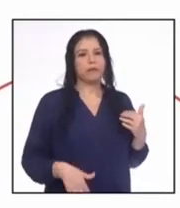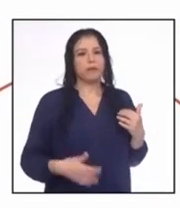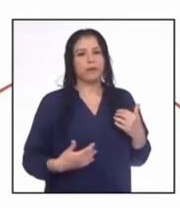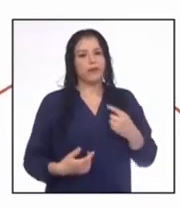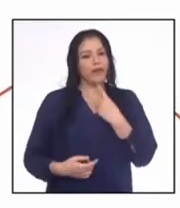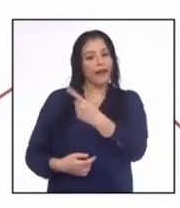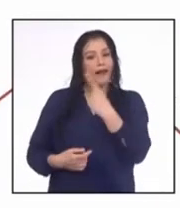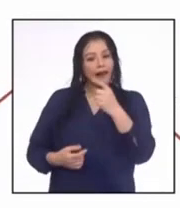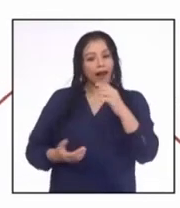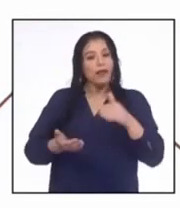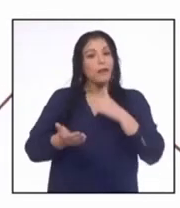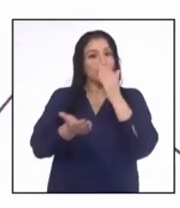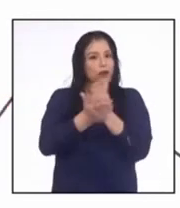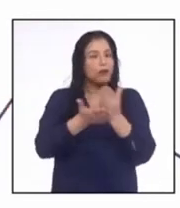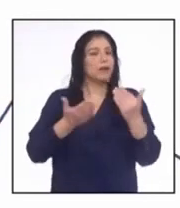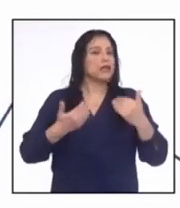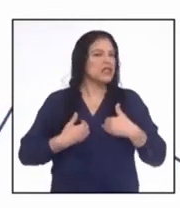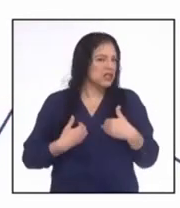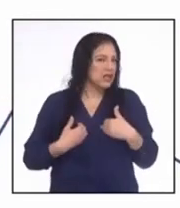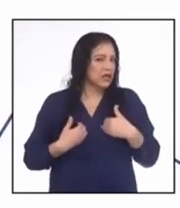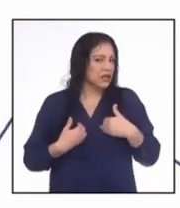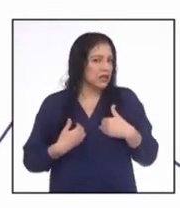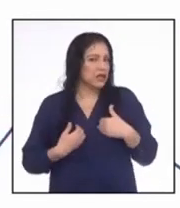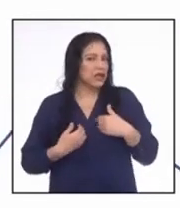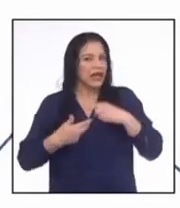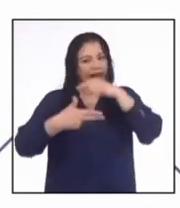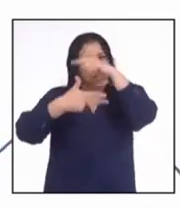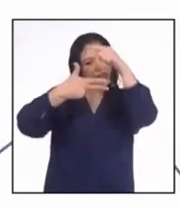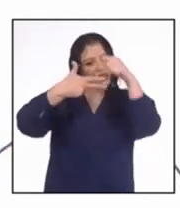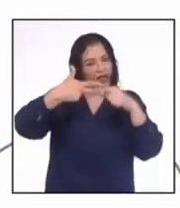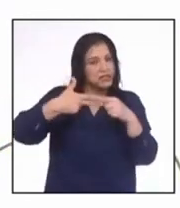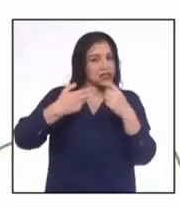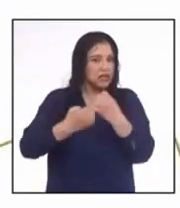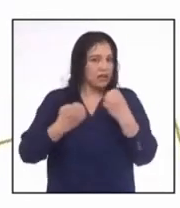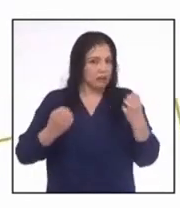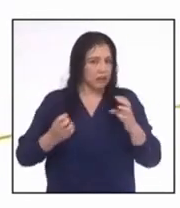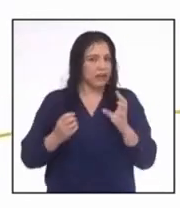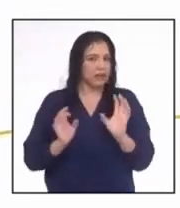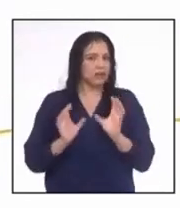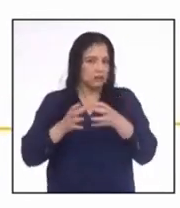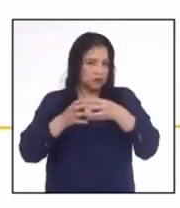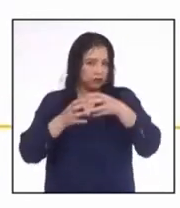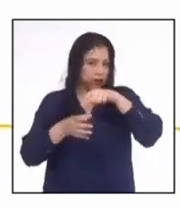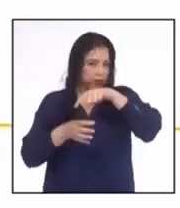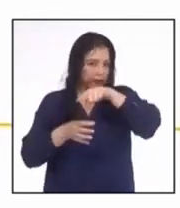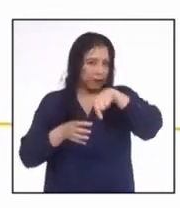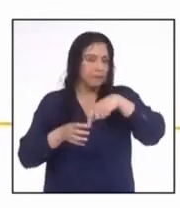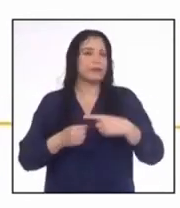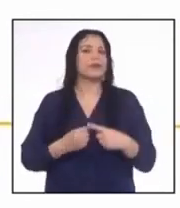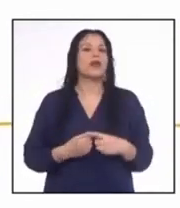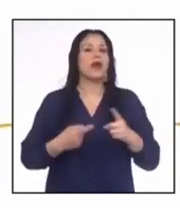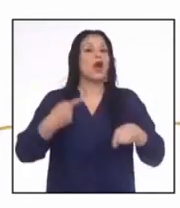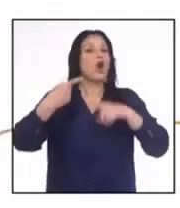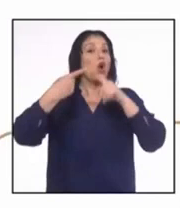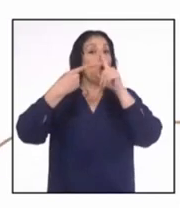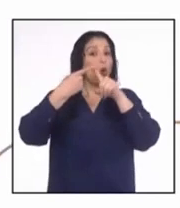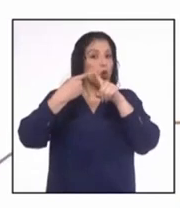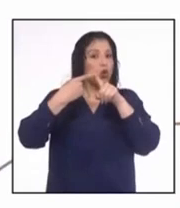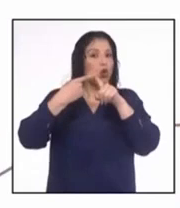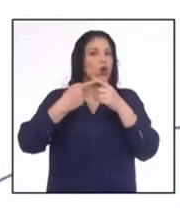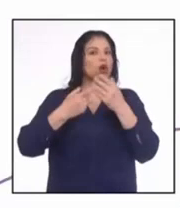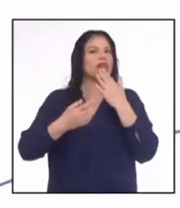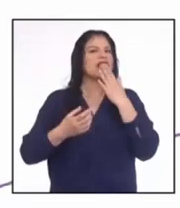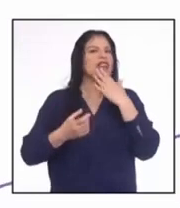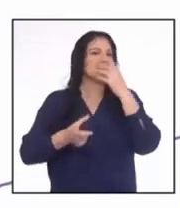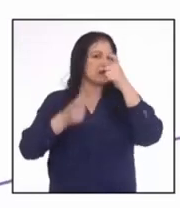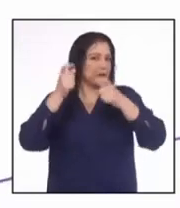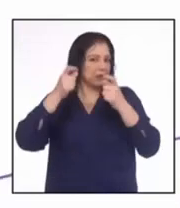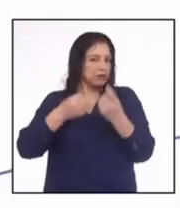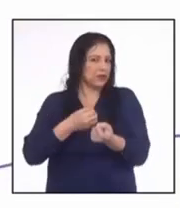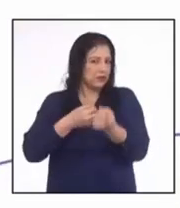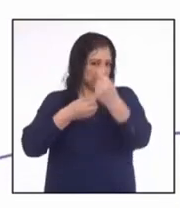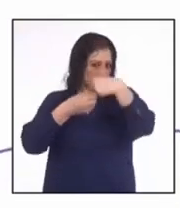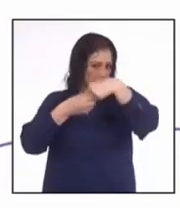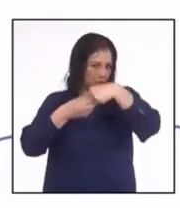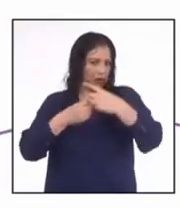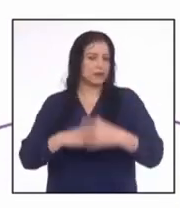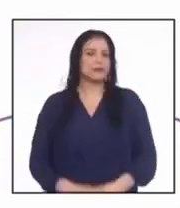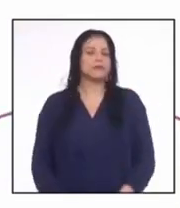Cada conflicto tiene por lo menos 3 elementos que lo componen. 1. Los actores.